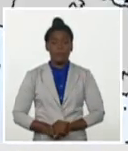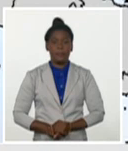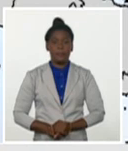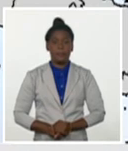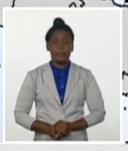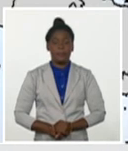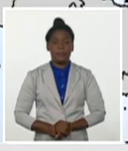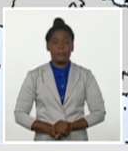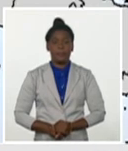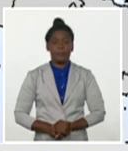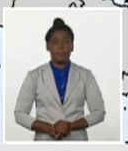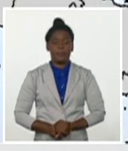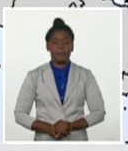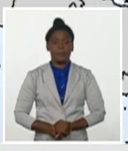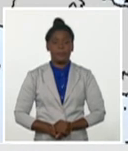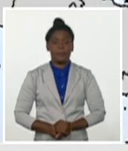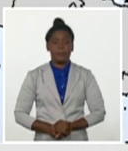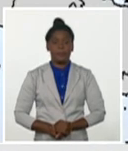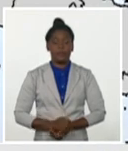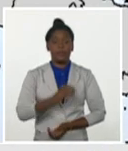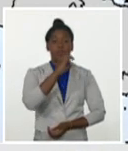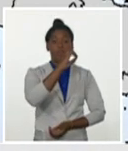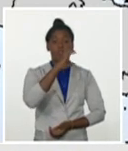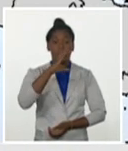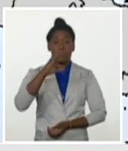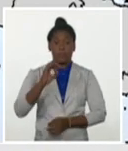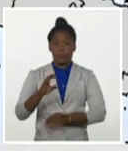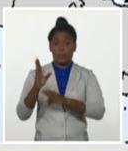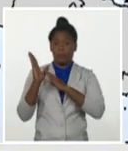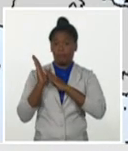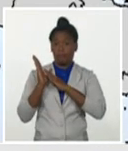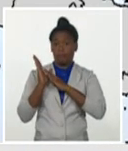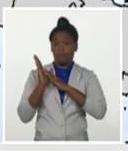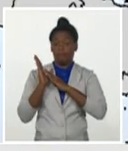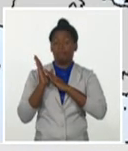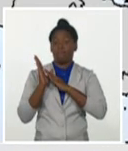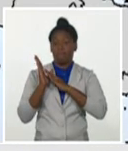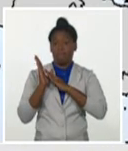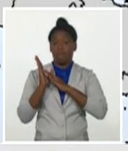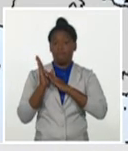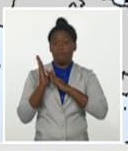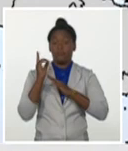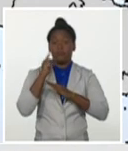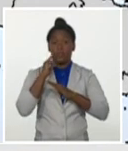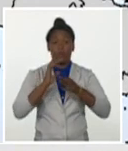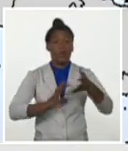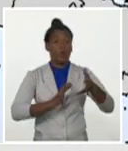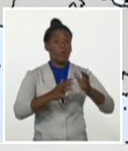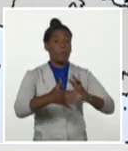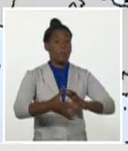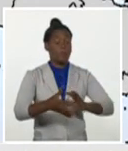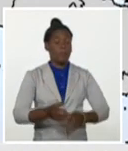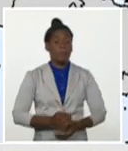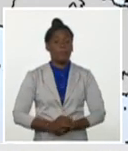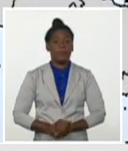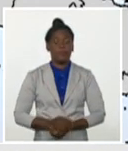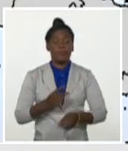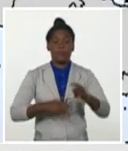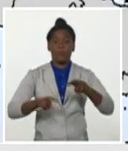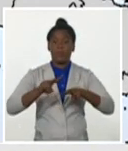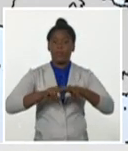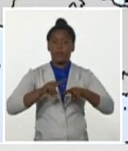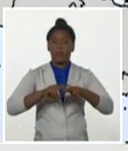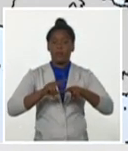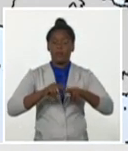el occidente, ahí lo tienen, extremadamente complejo. La Habana con una